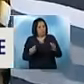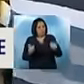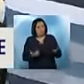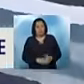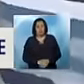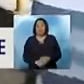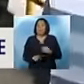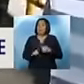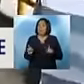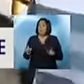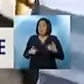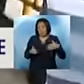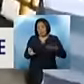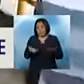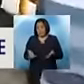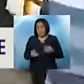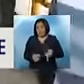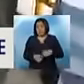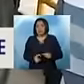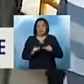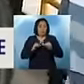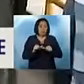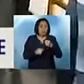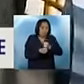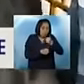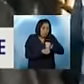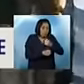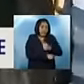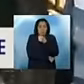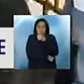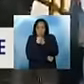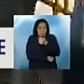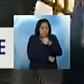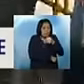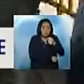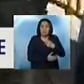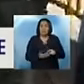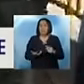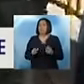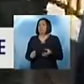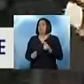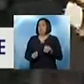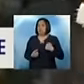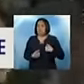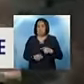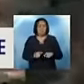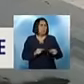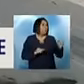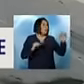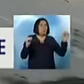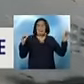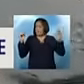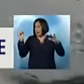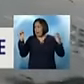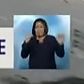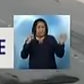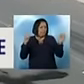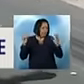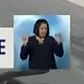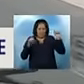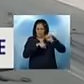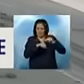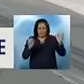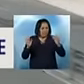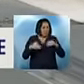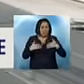mayores. Sin embargo, estamos aquí todavía continuando en el trabajo periodístico porque en realidad, como llueven de un extremo a otro las piedras, es